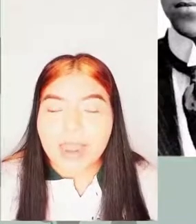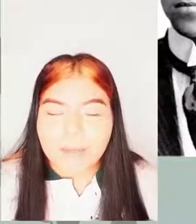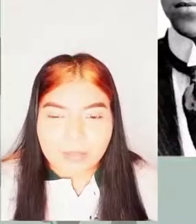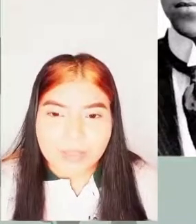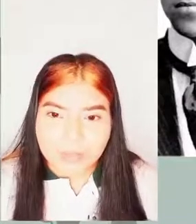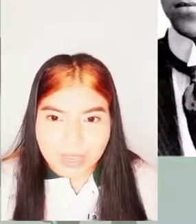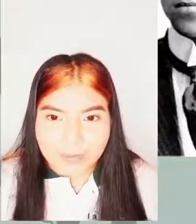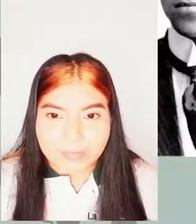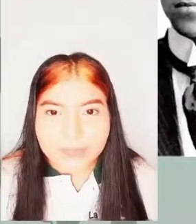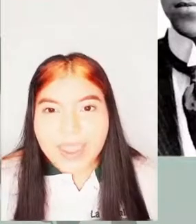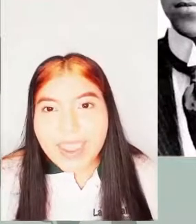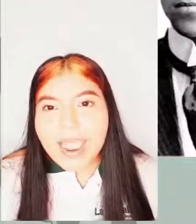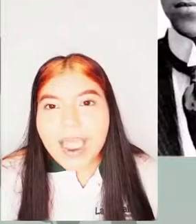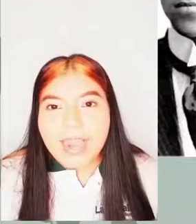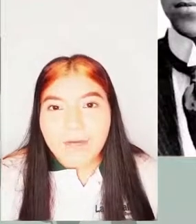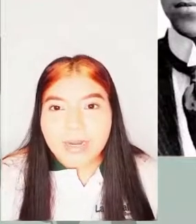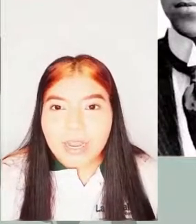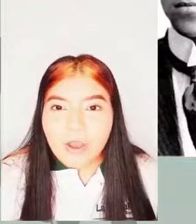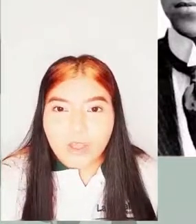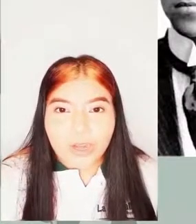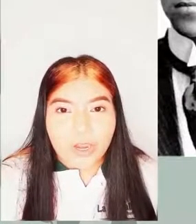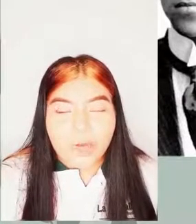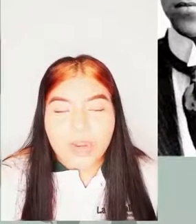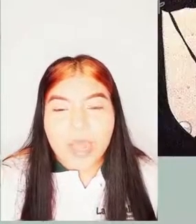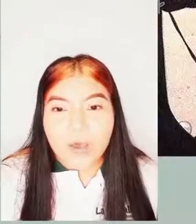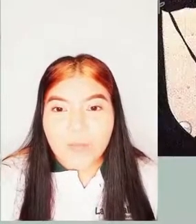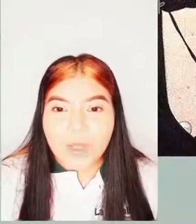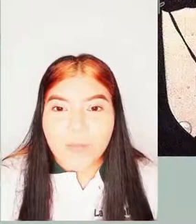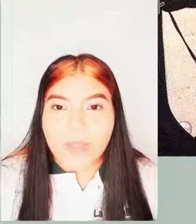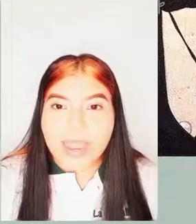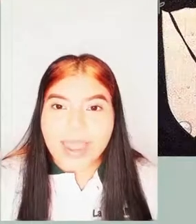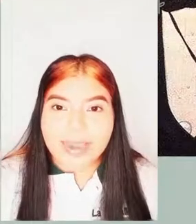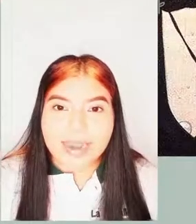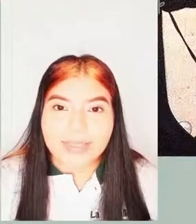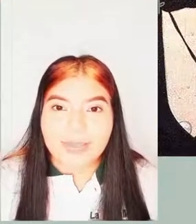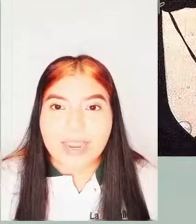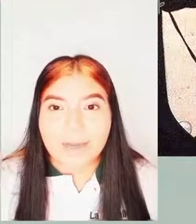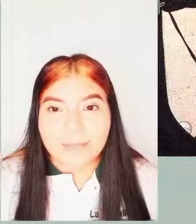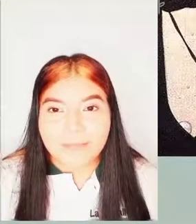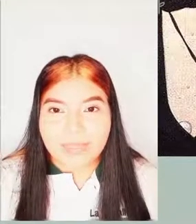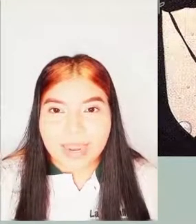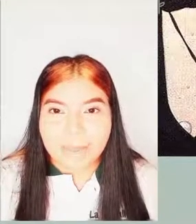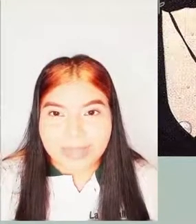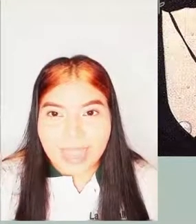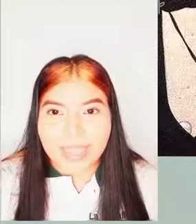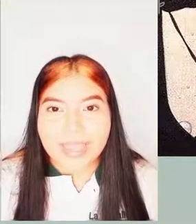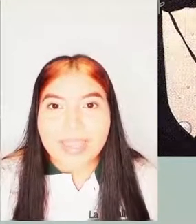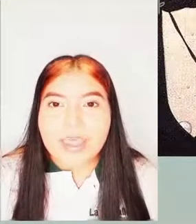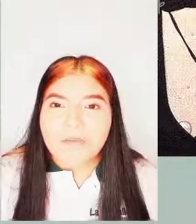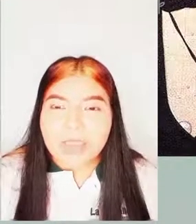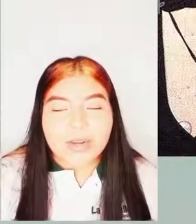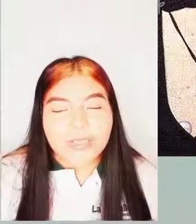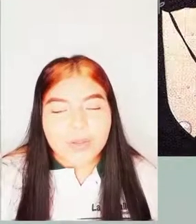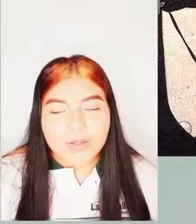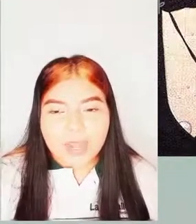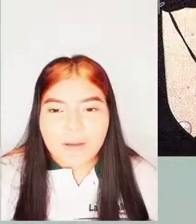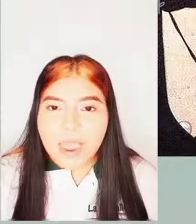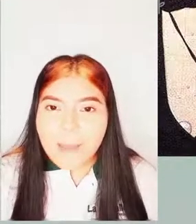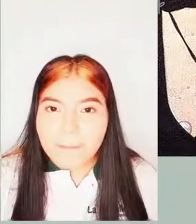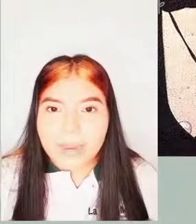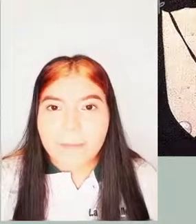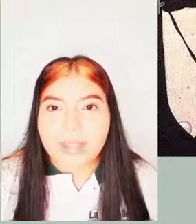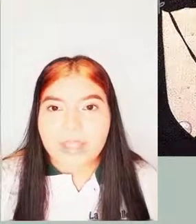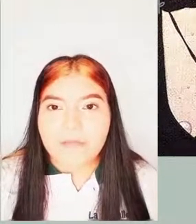Telégrafo de la misma ciudad, al igual que los otros denominados miembros de la Generación Decapitada. Fierro se